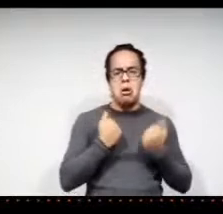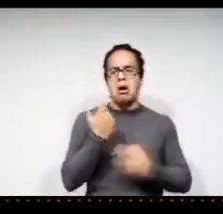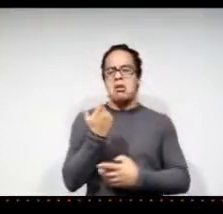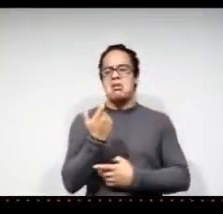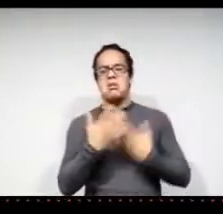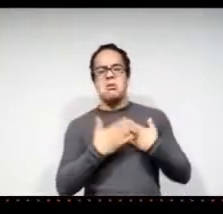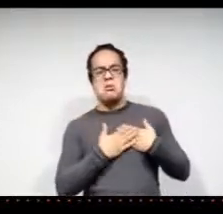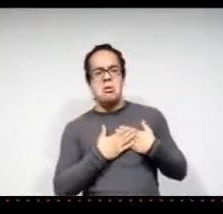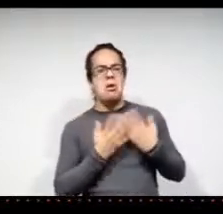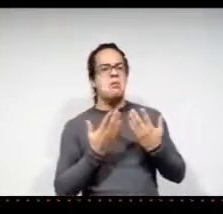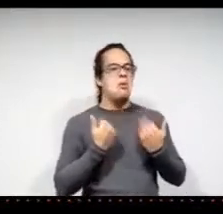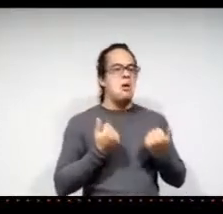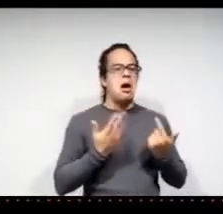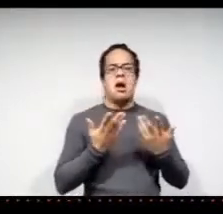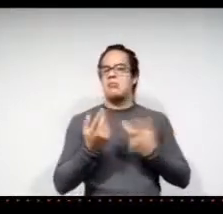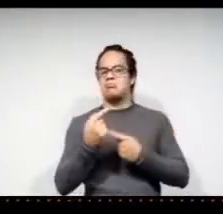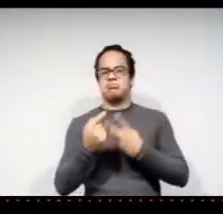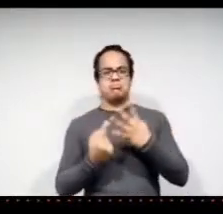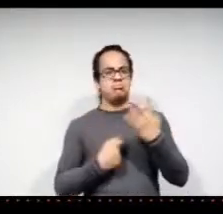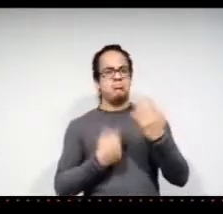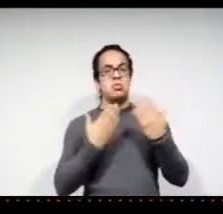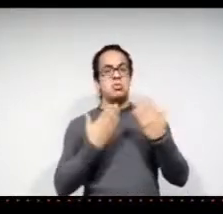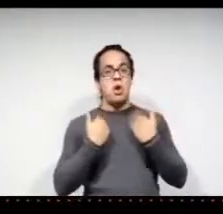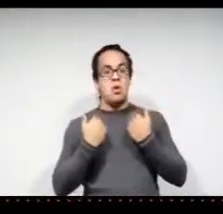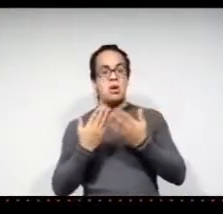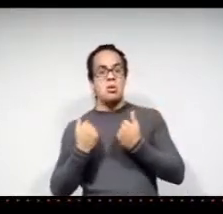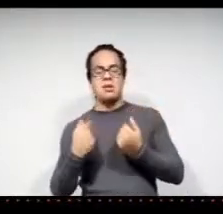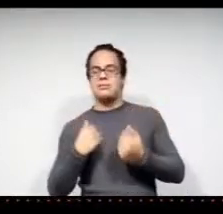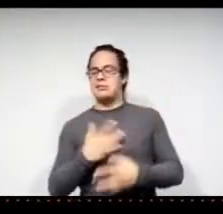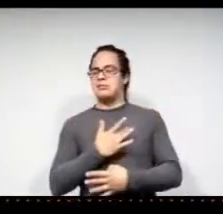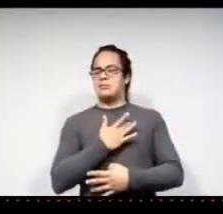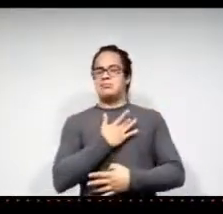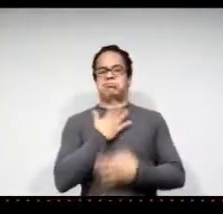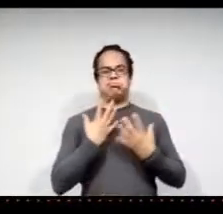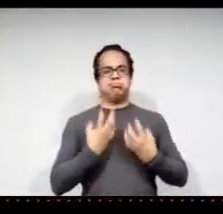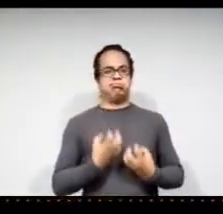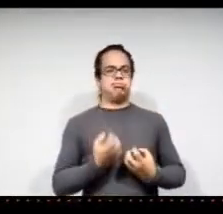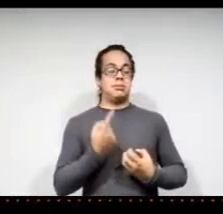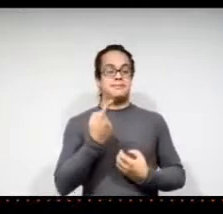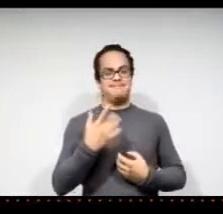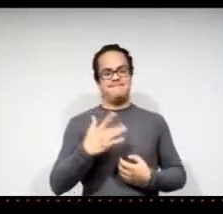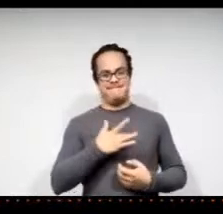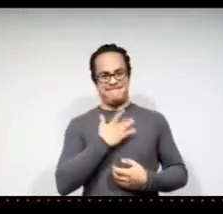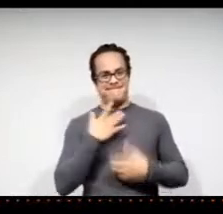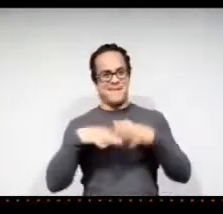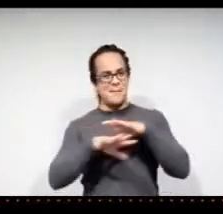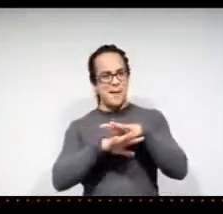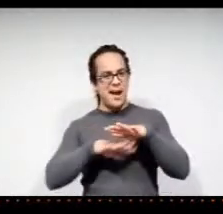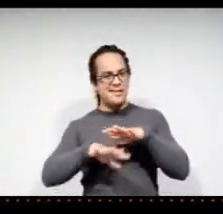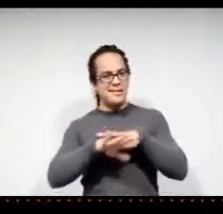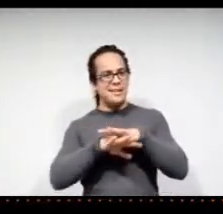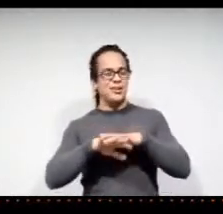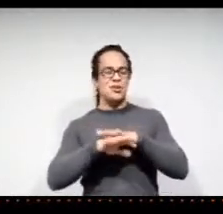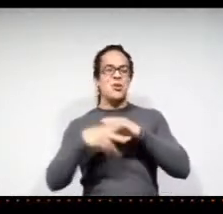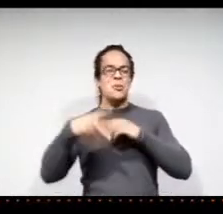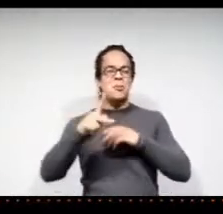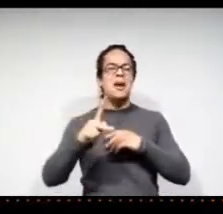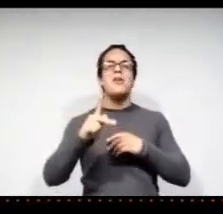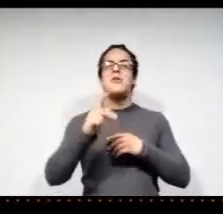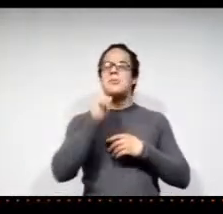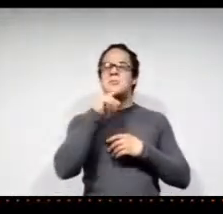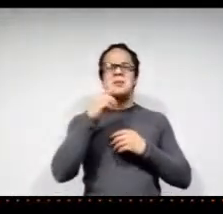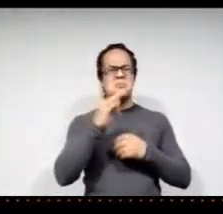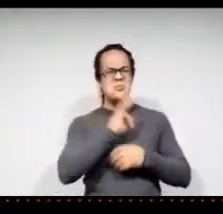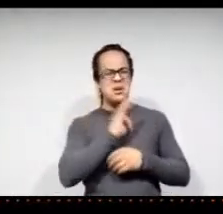Que el resto de la gente, ¿no? Entonces te tiende a hacer esto y tiende a ser muy superficial. Pero también por diseño se pueden hacer cosas en